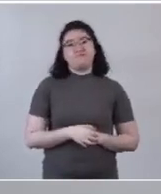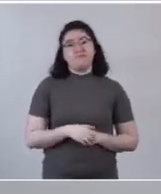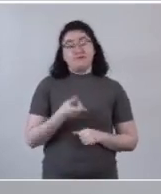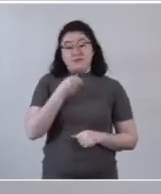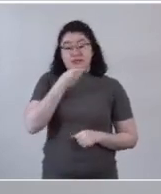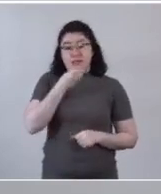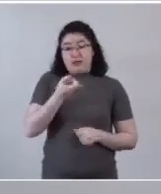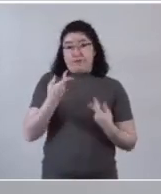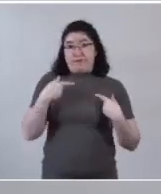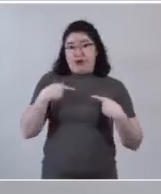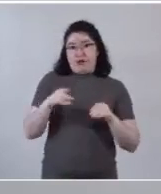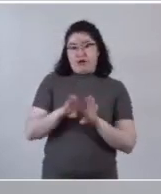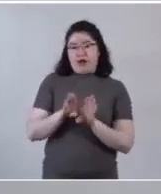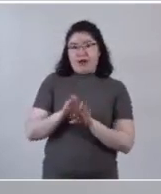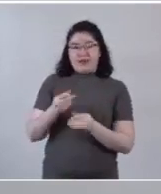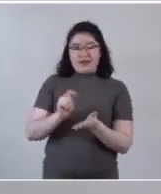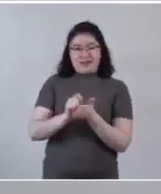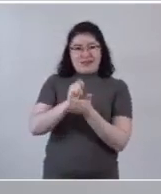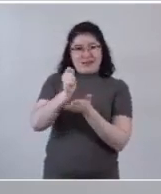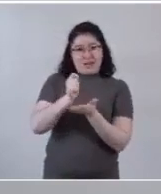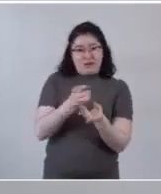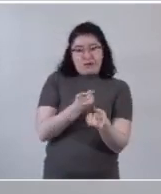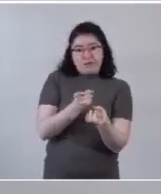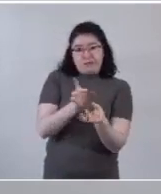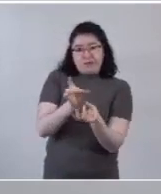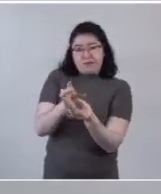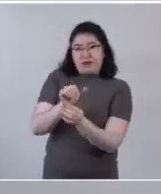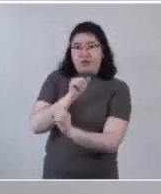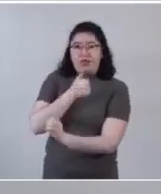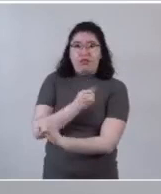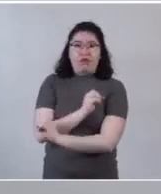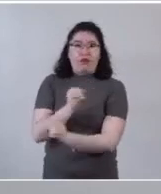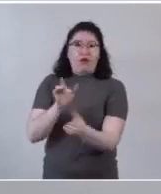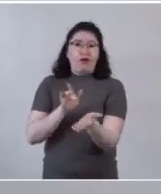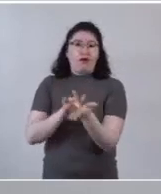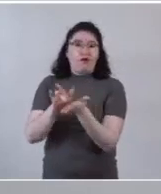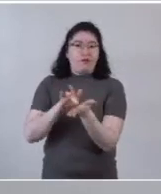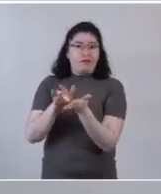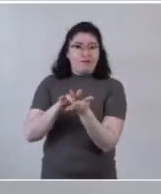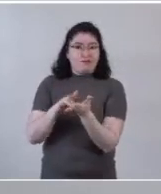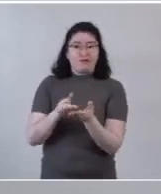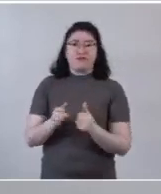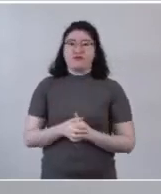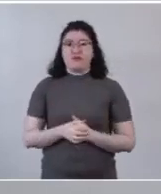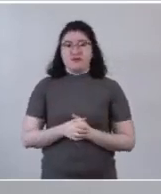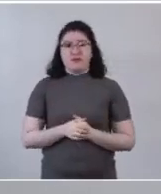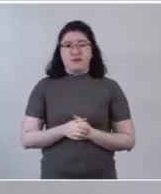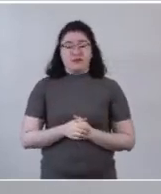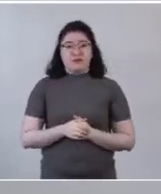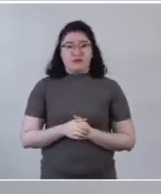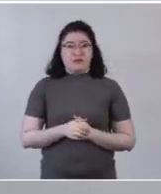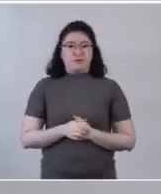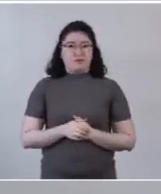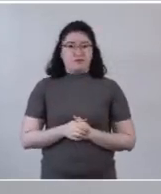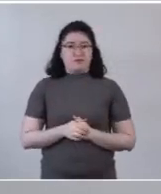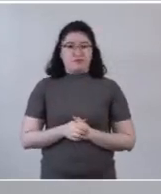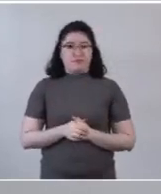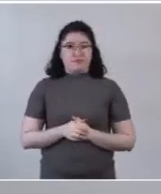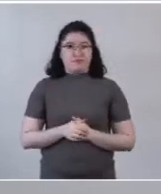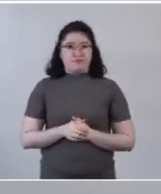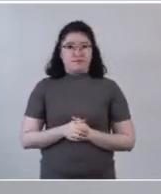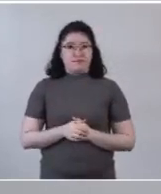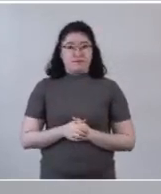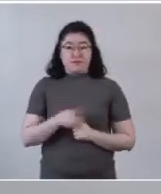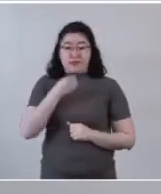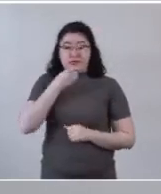obras de vivienda unifamiliar en Tláhuac y en otros multifamiliares como Tlalpan 550 o en Ámsterdam. Acusan a las